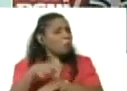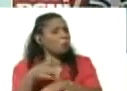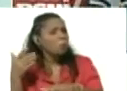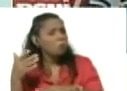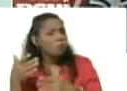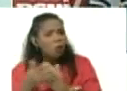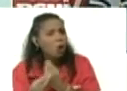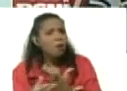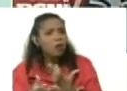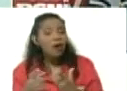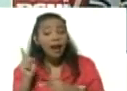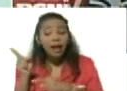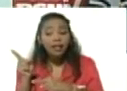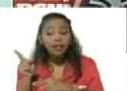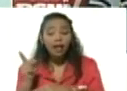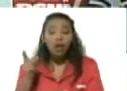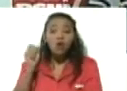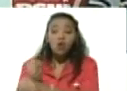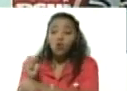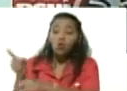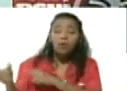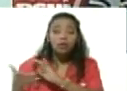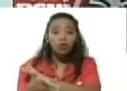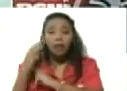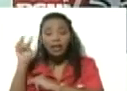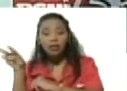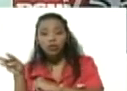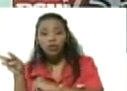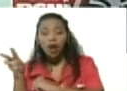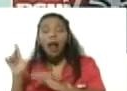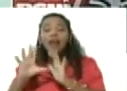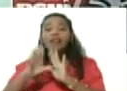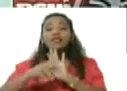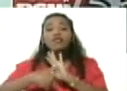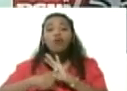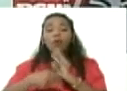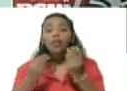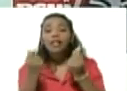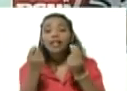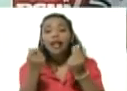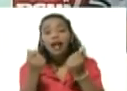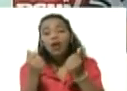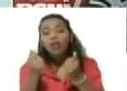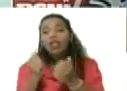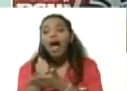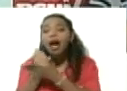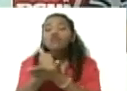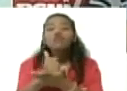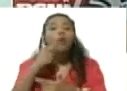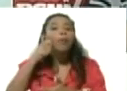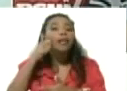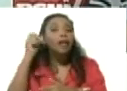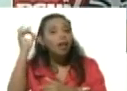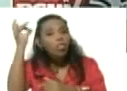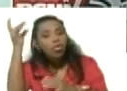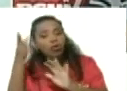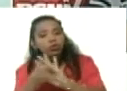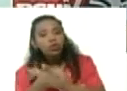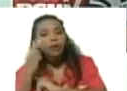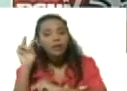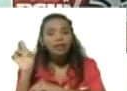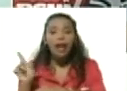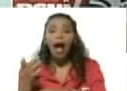acusaciones por el robo de la plata de la ayuda humanitaria en Colombia. El señor ex